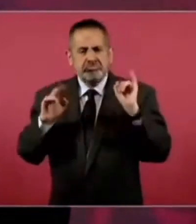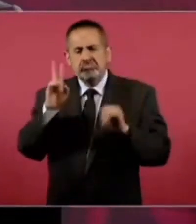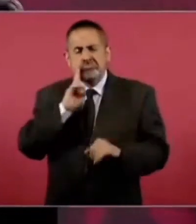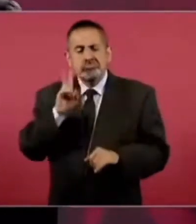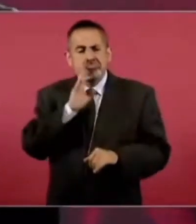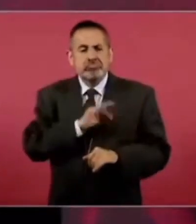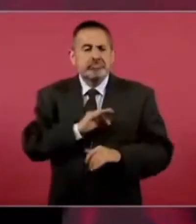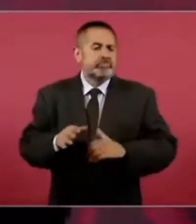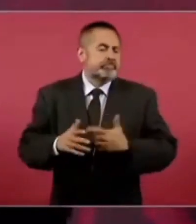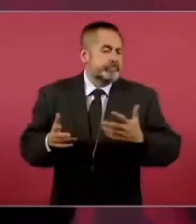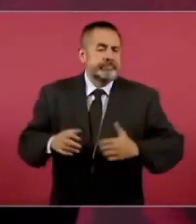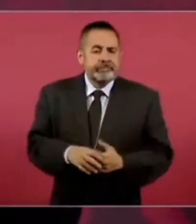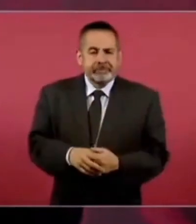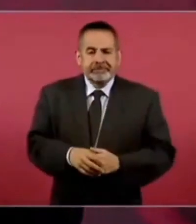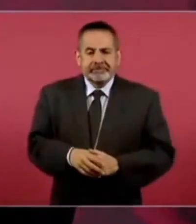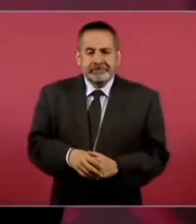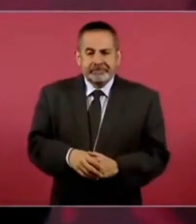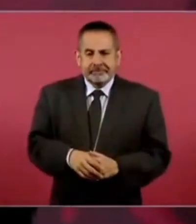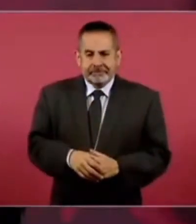¿A quién